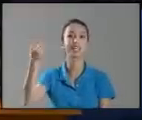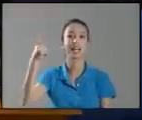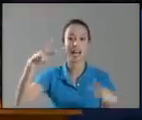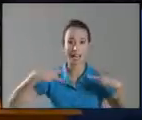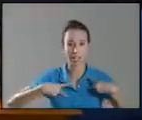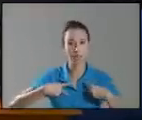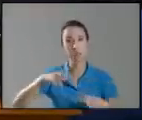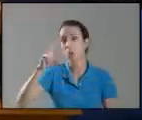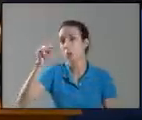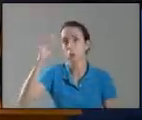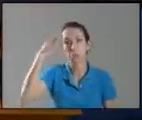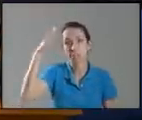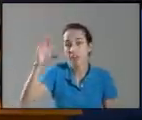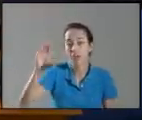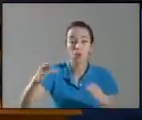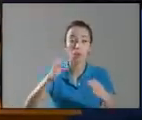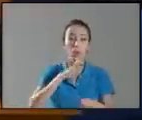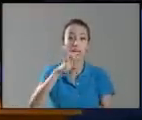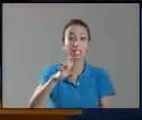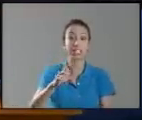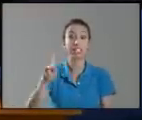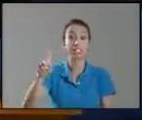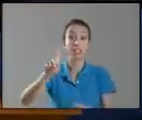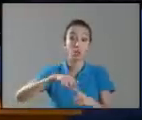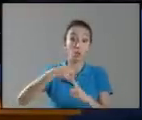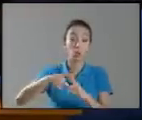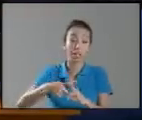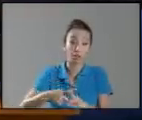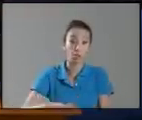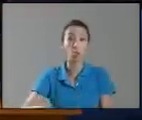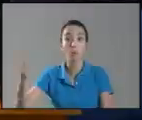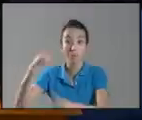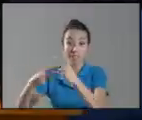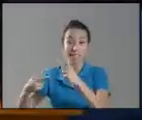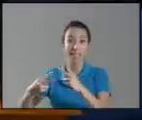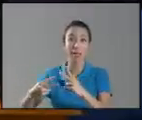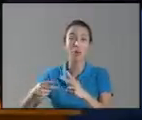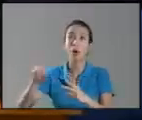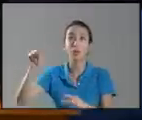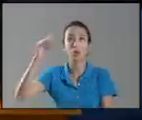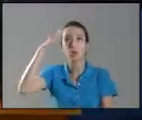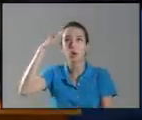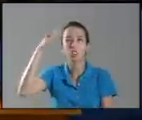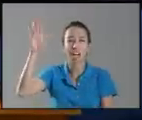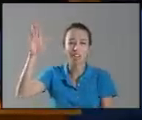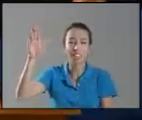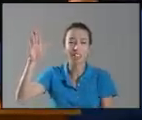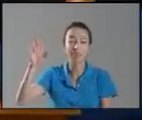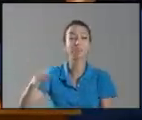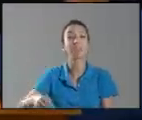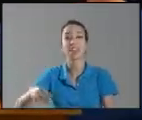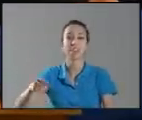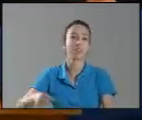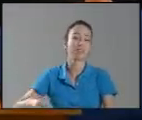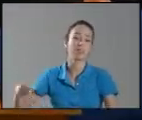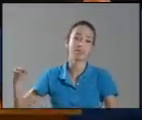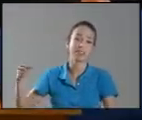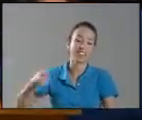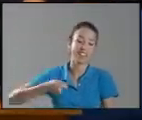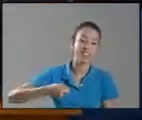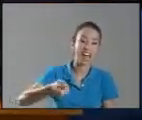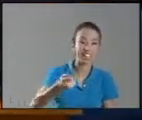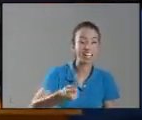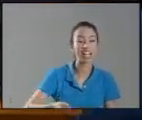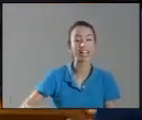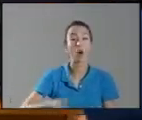diría yo que hay un buen porcentaje que, aunque sí piensan que hay, no saben cómo es la cosa. Y al no saber cómo es la